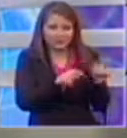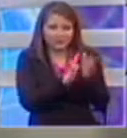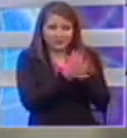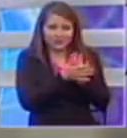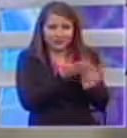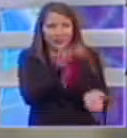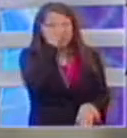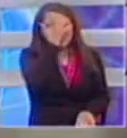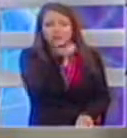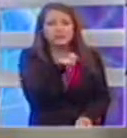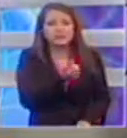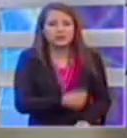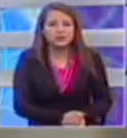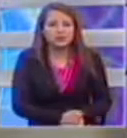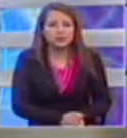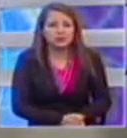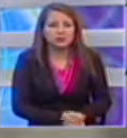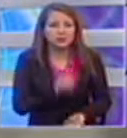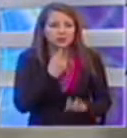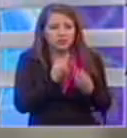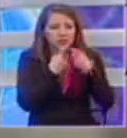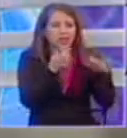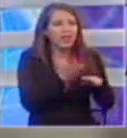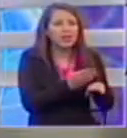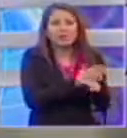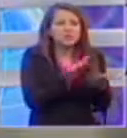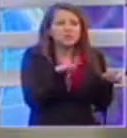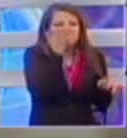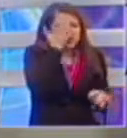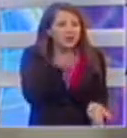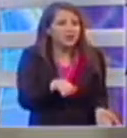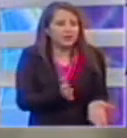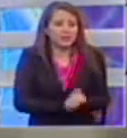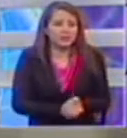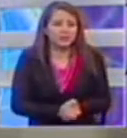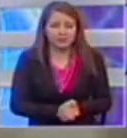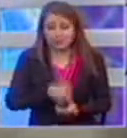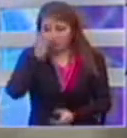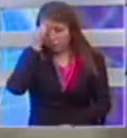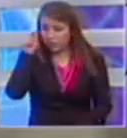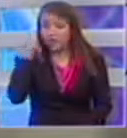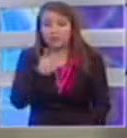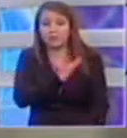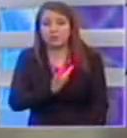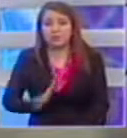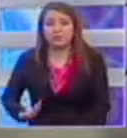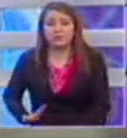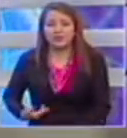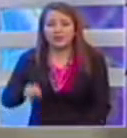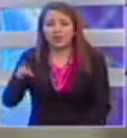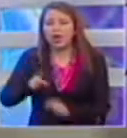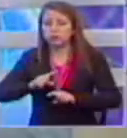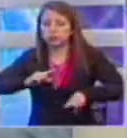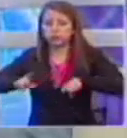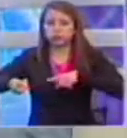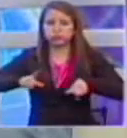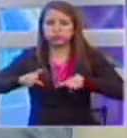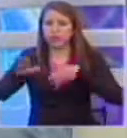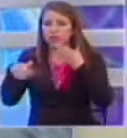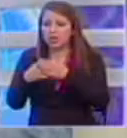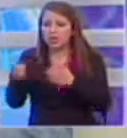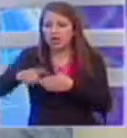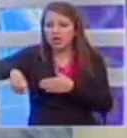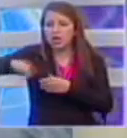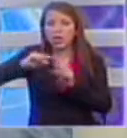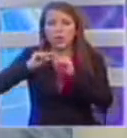¿Por qué hablar de una campaña anticipada? Porque el presidente de la República es el jefe de toda esta gente